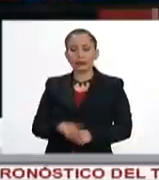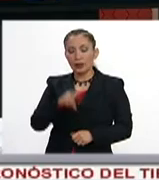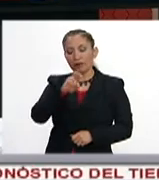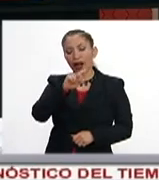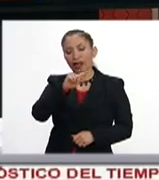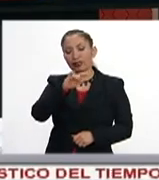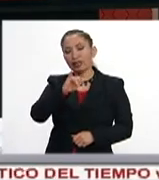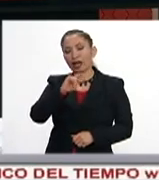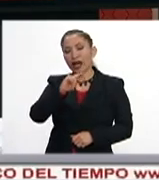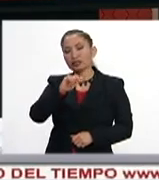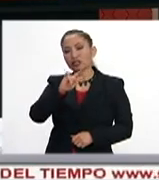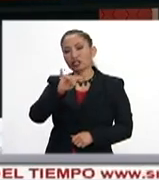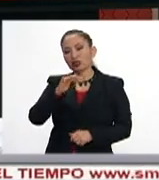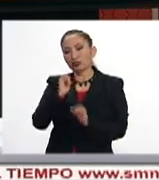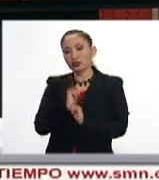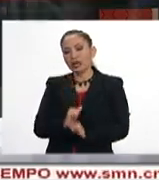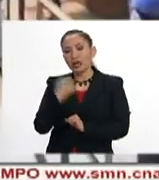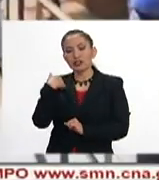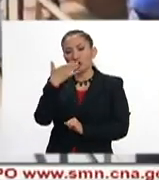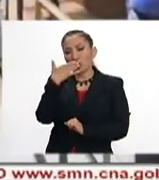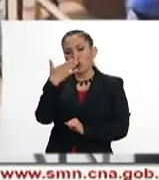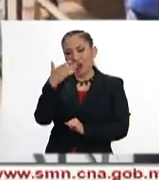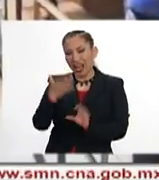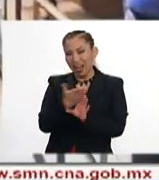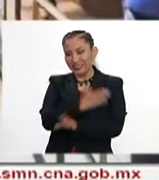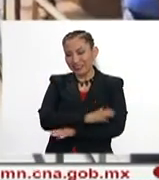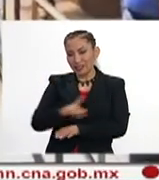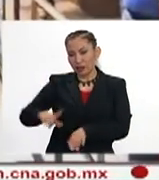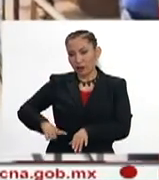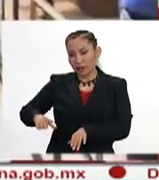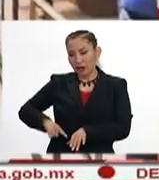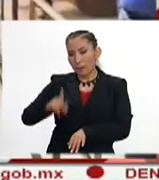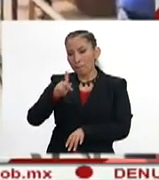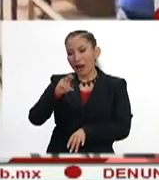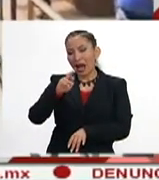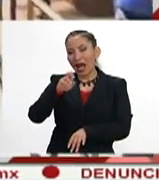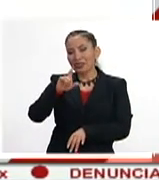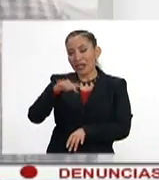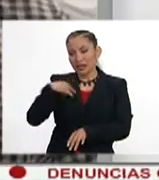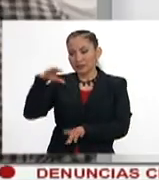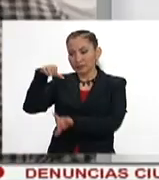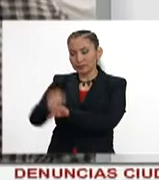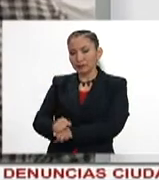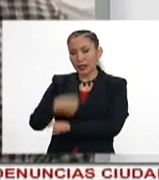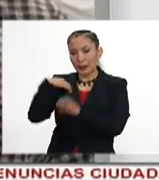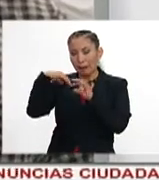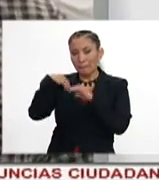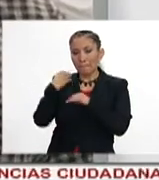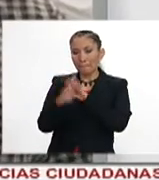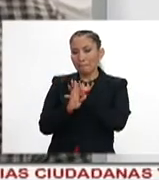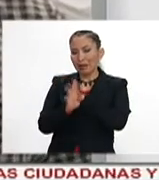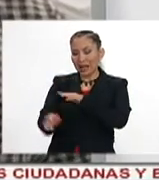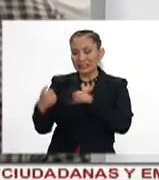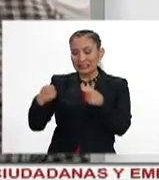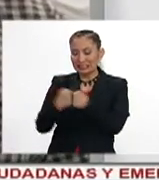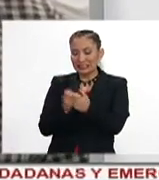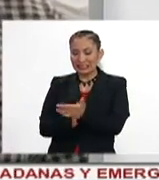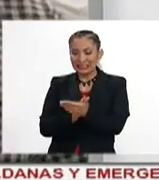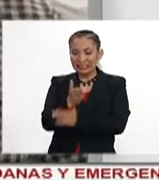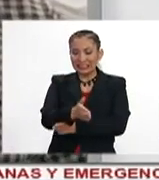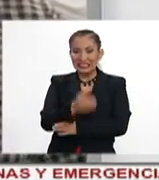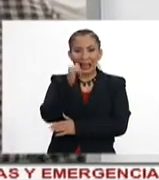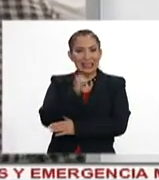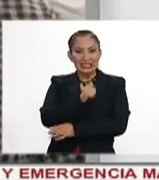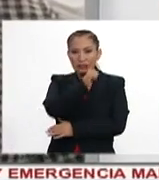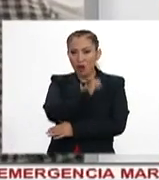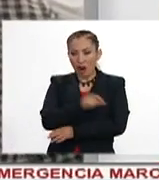Valentín Castillo, auditor fiscal de Sonora durante la administración de Guillermo Padres, fue detenido por agentes de migración en el cruce fronterizo con